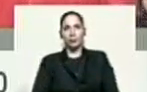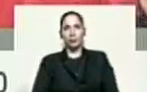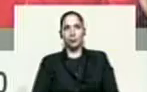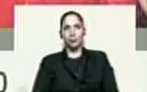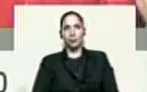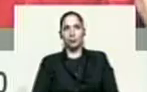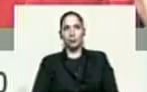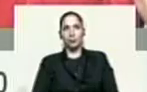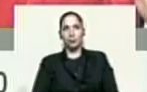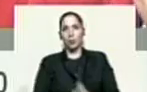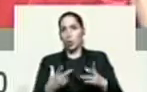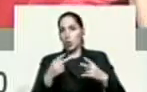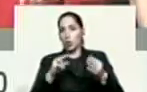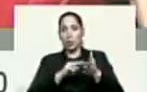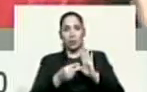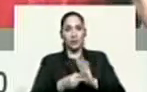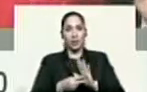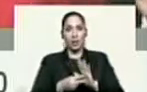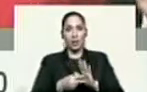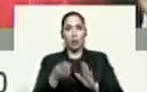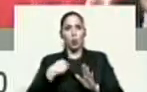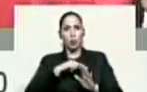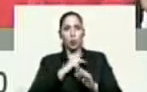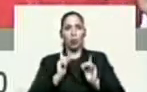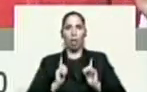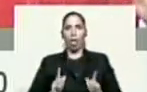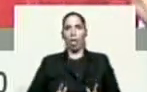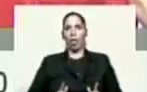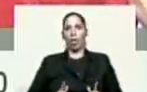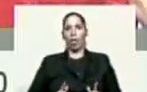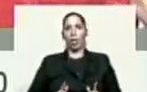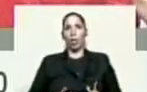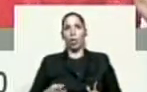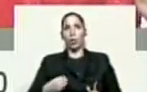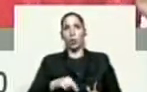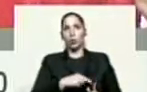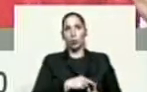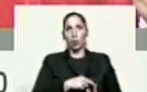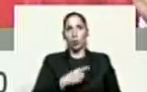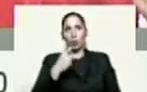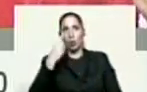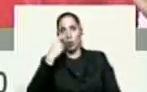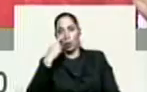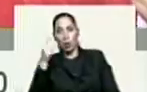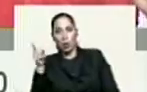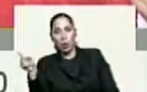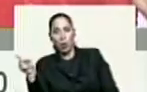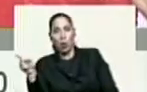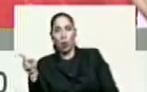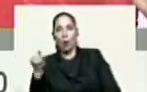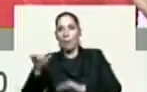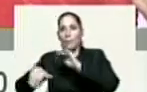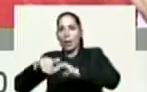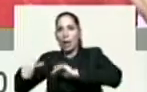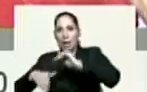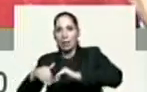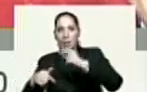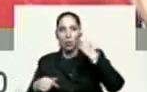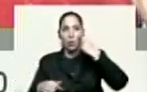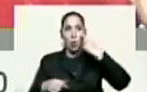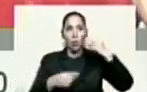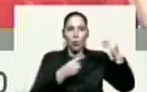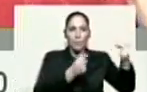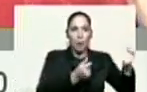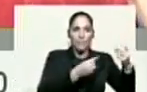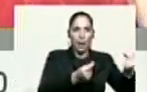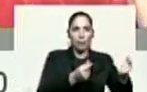No significa que bajamos la guardia. Un ojo en el río, en la playa, y el otro mosca pendiente.